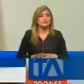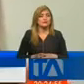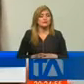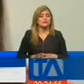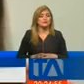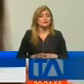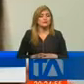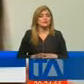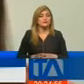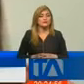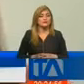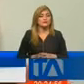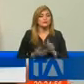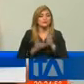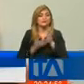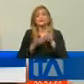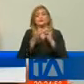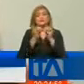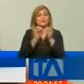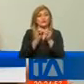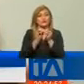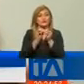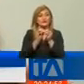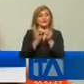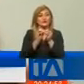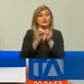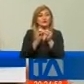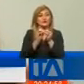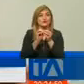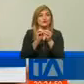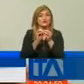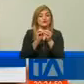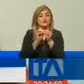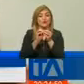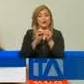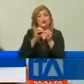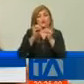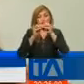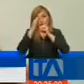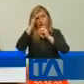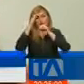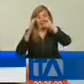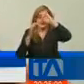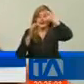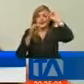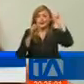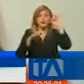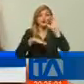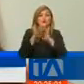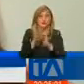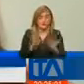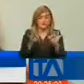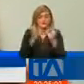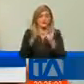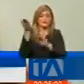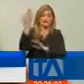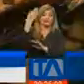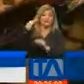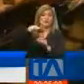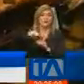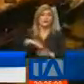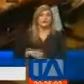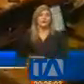me parece a mí un bloque de la Izquierda Democrática mucho más importante de lo que hubo en las elecciones